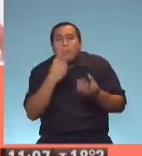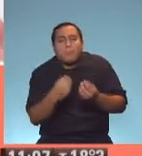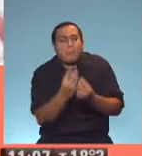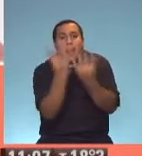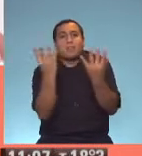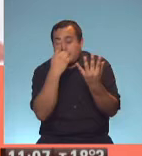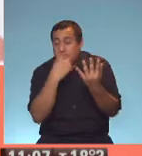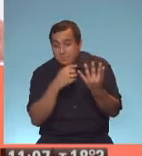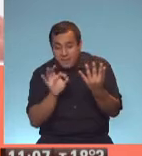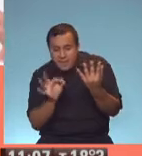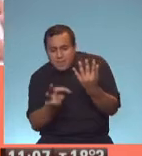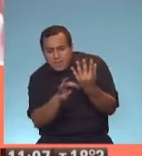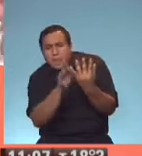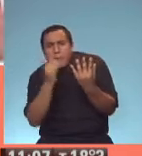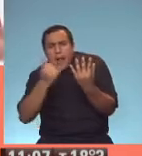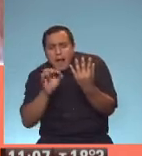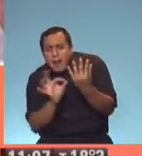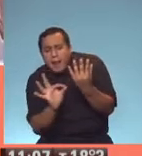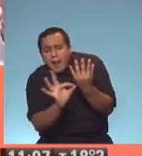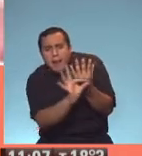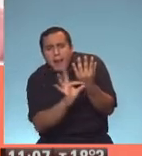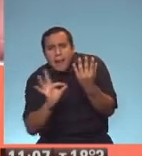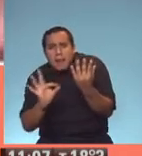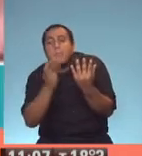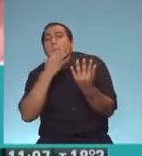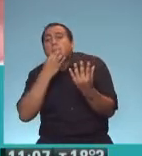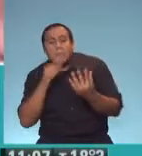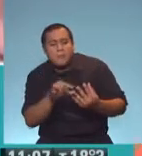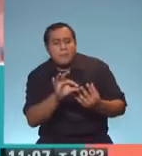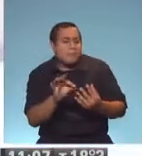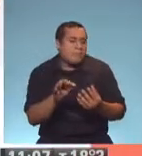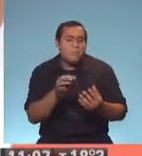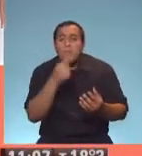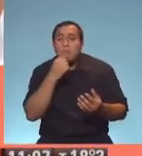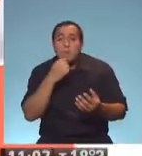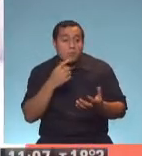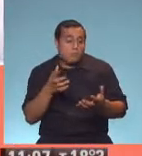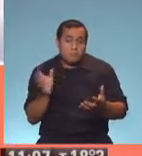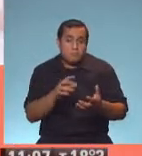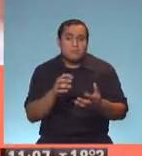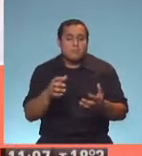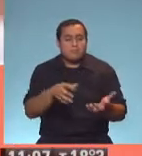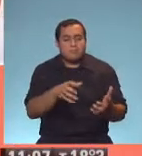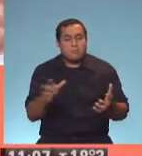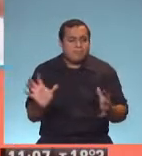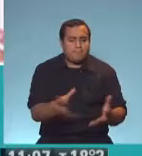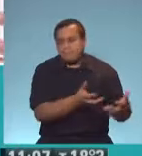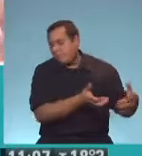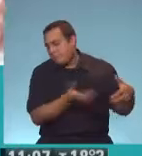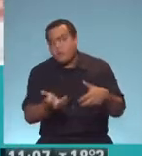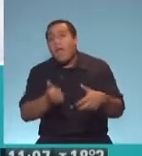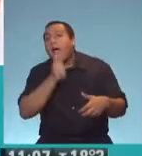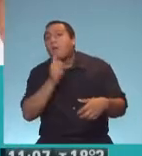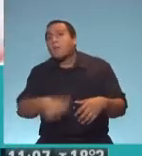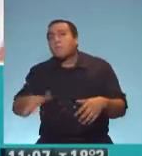ejemplo? Ahí quedan las larvas. Entonces, si yo agarro esa larva y la tiro en un balde o la tiro en una rejilla o en algún medio